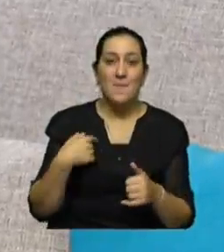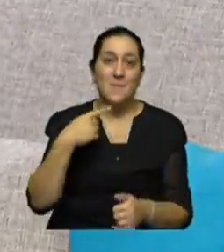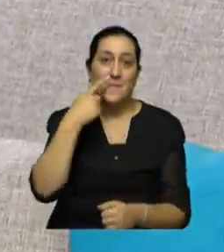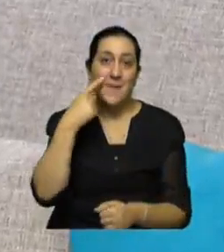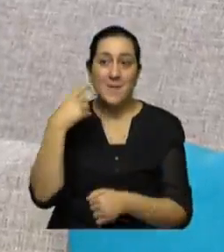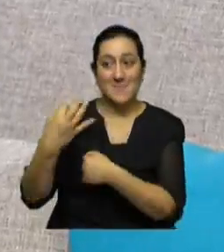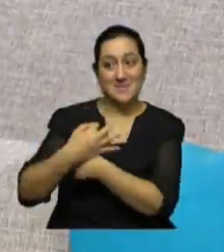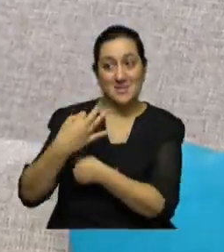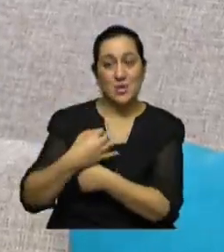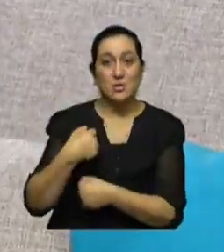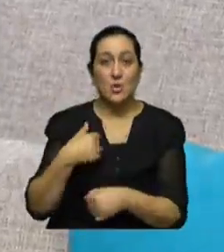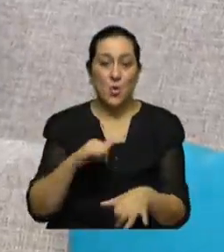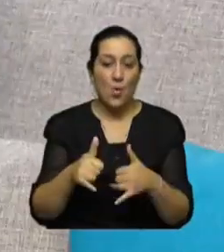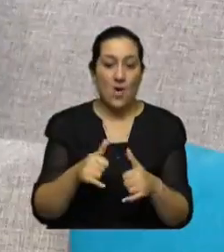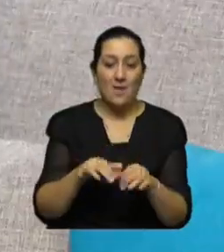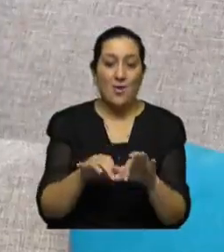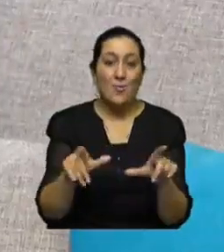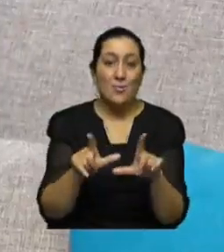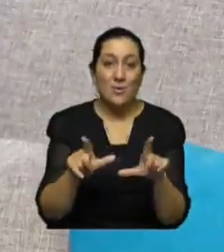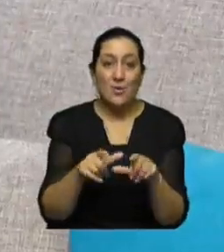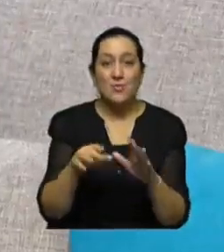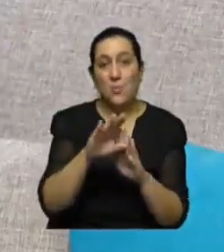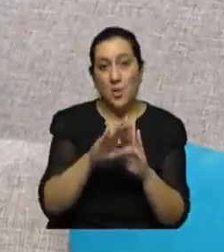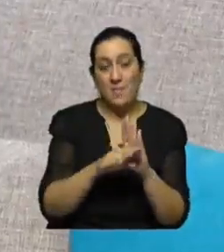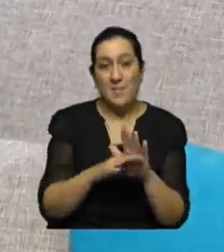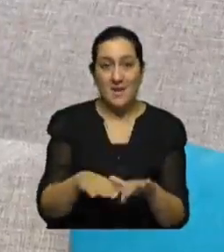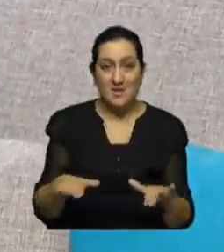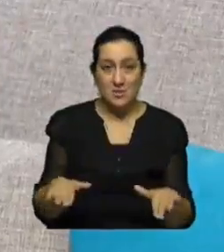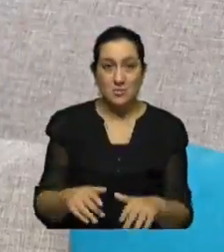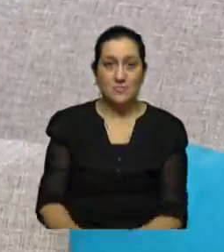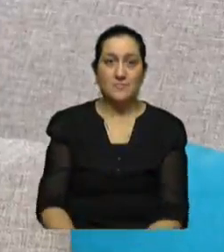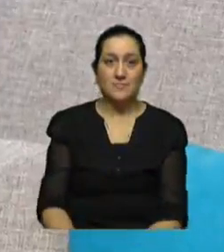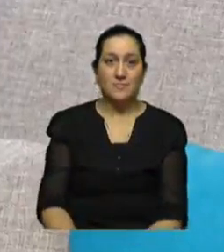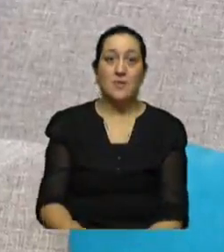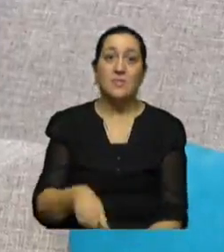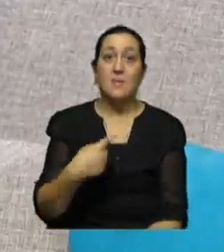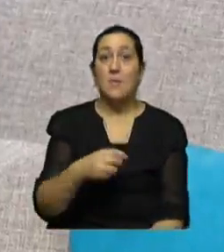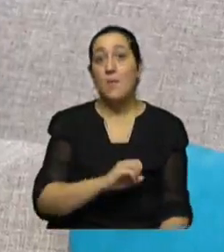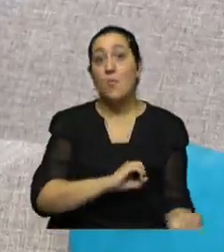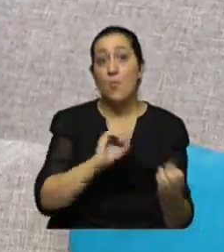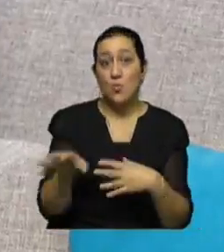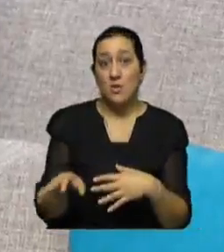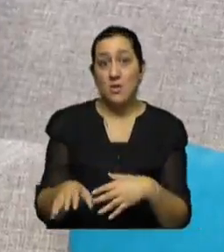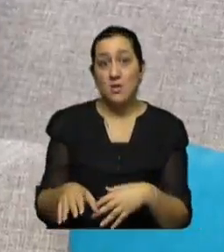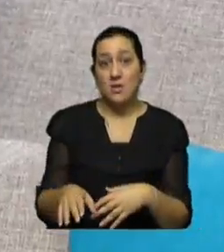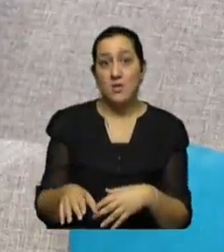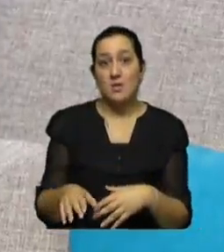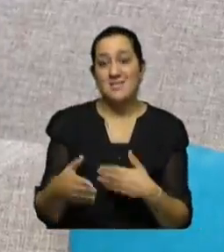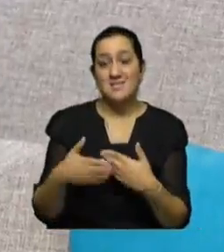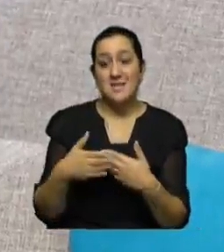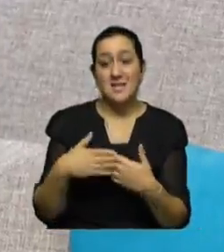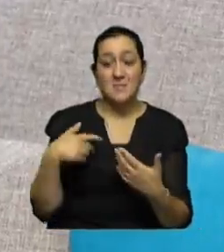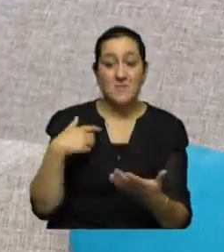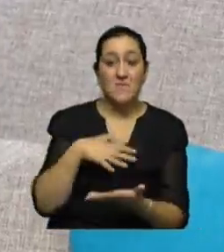y jugaba en la computadora con un programa para niños. Después me mudé y cerca de donde vivía